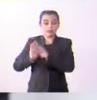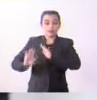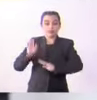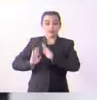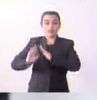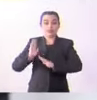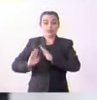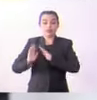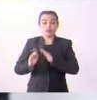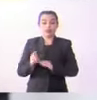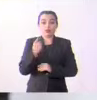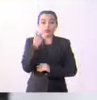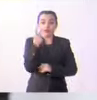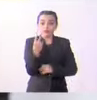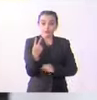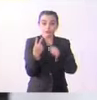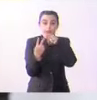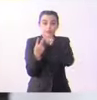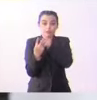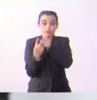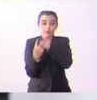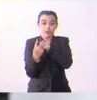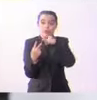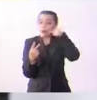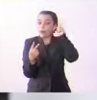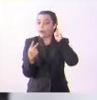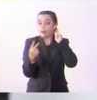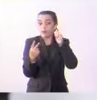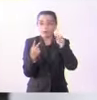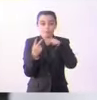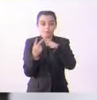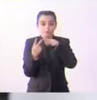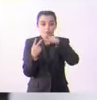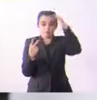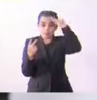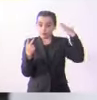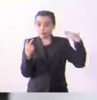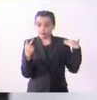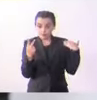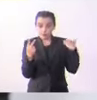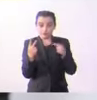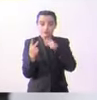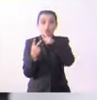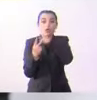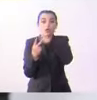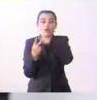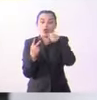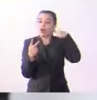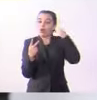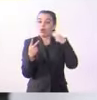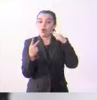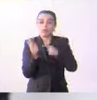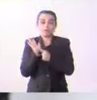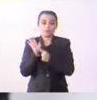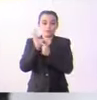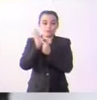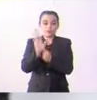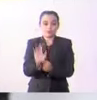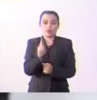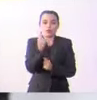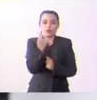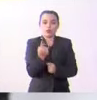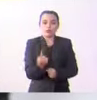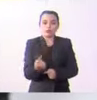dos personajes, un hombre y una mujer. El hombre es la representación de un campesino, aquel que se